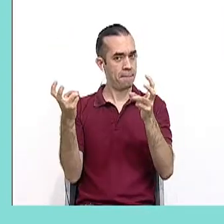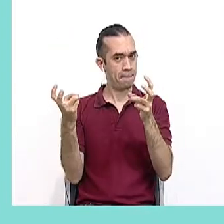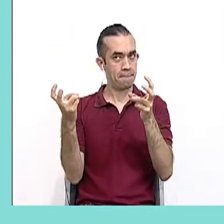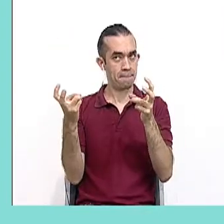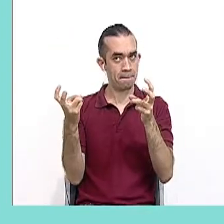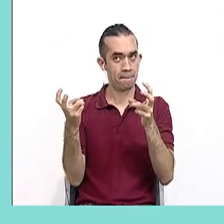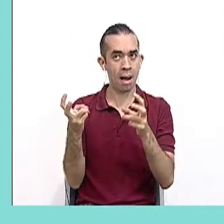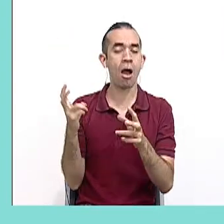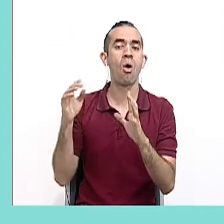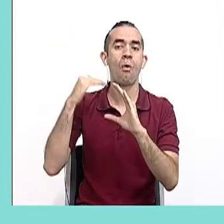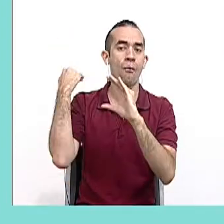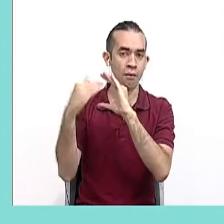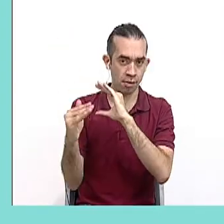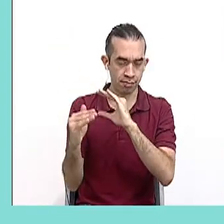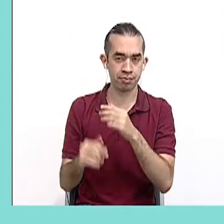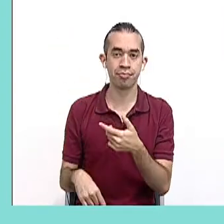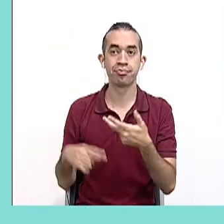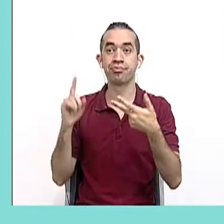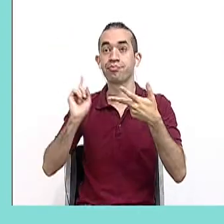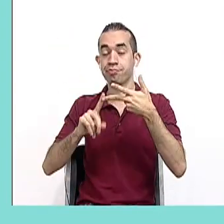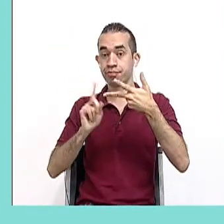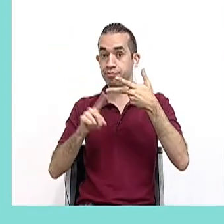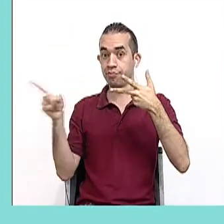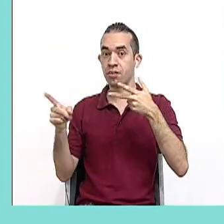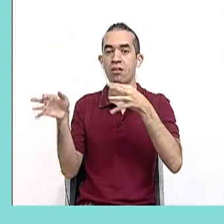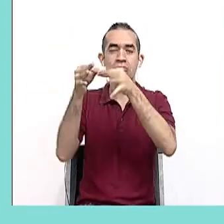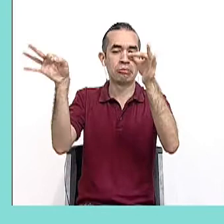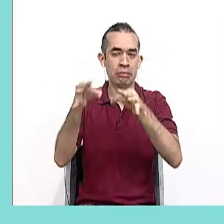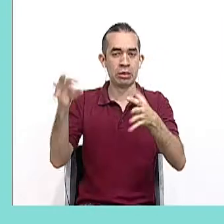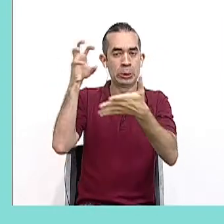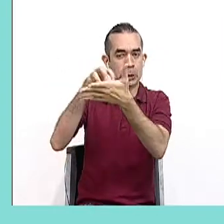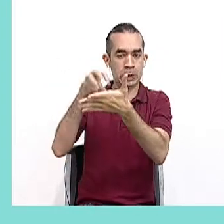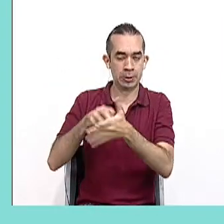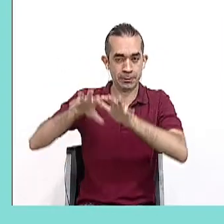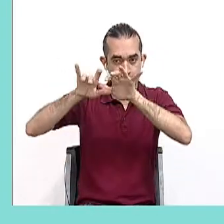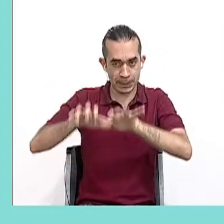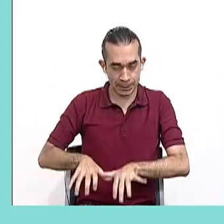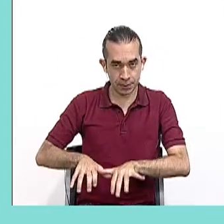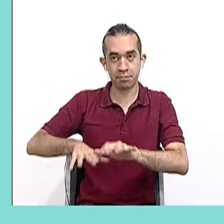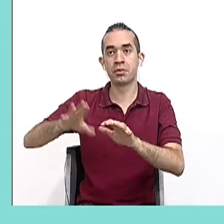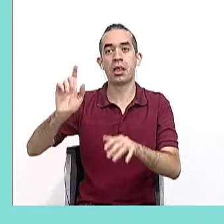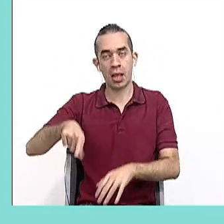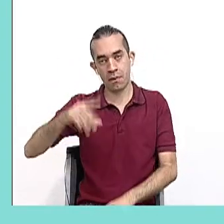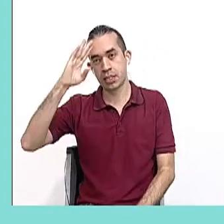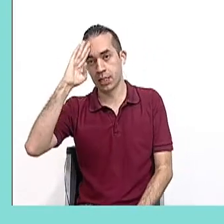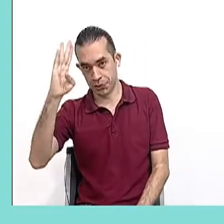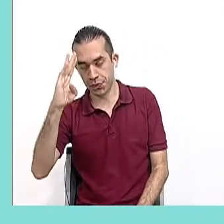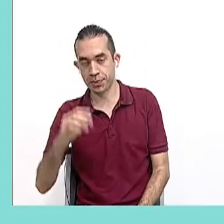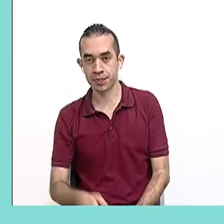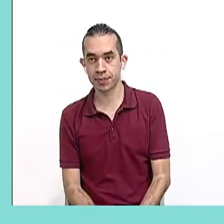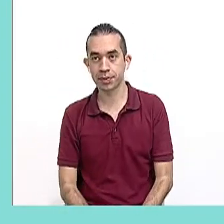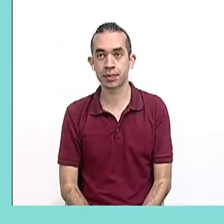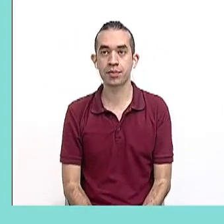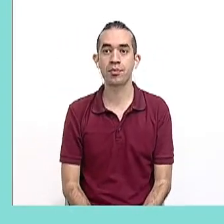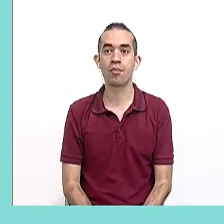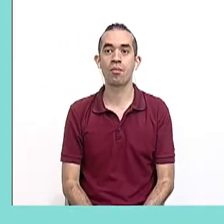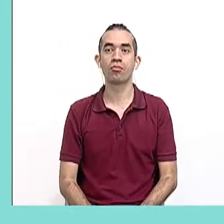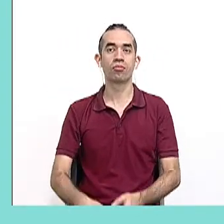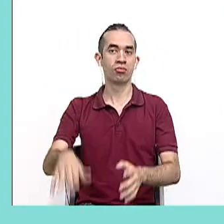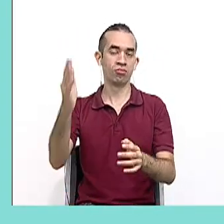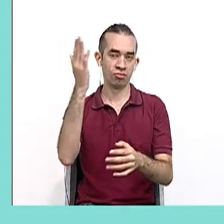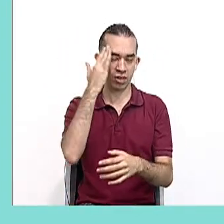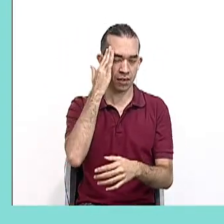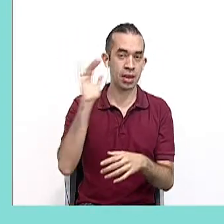correo. Tercero, el cuerpo de la carta con su saludo, el